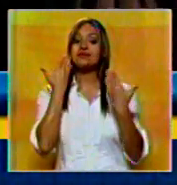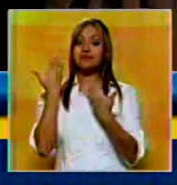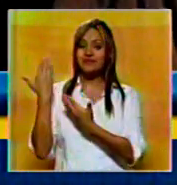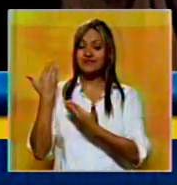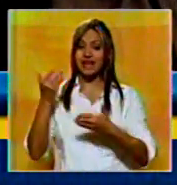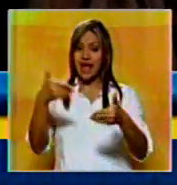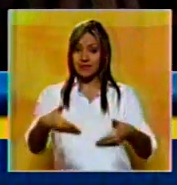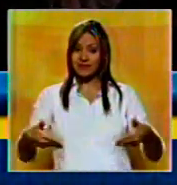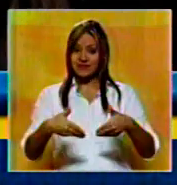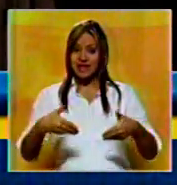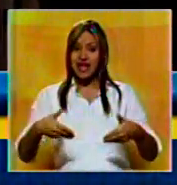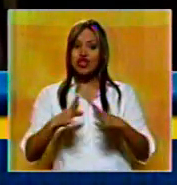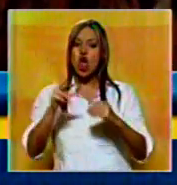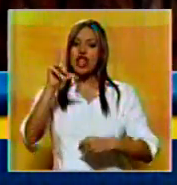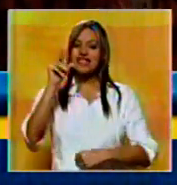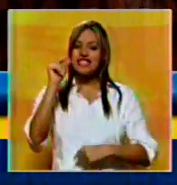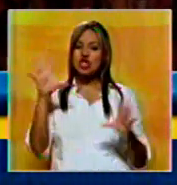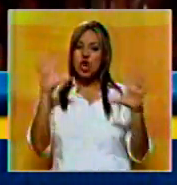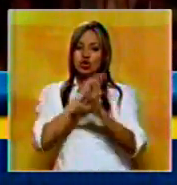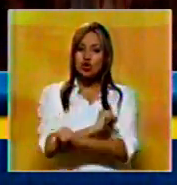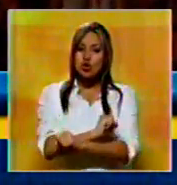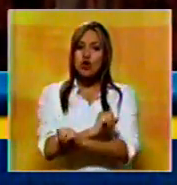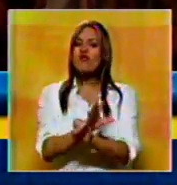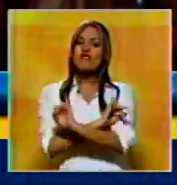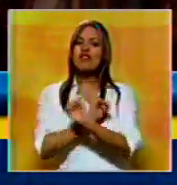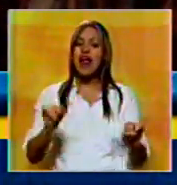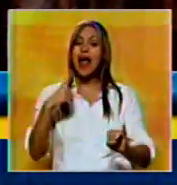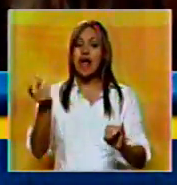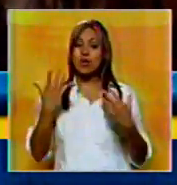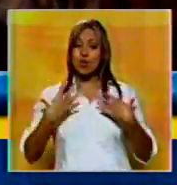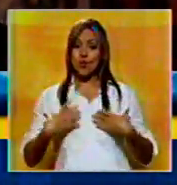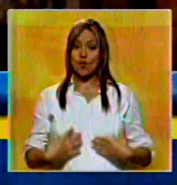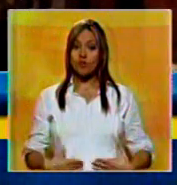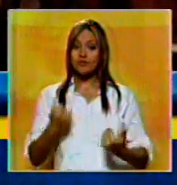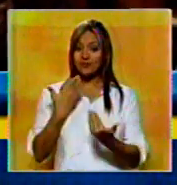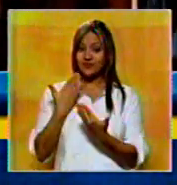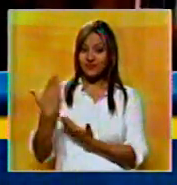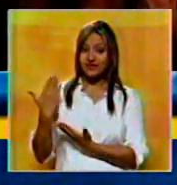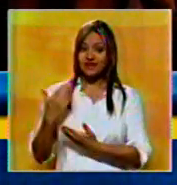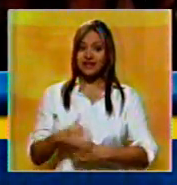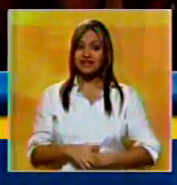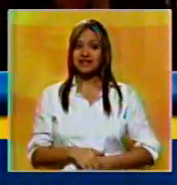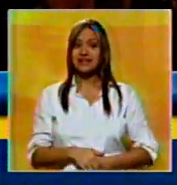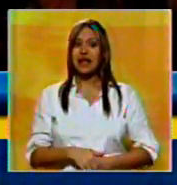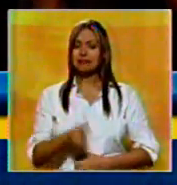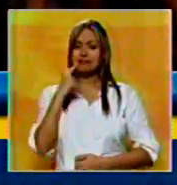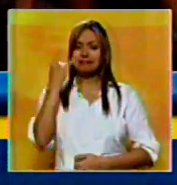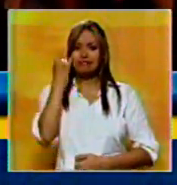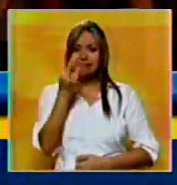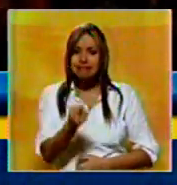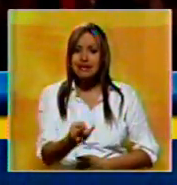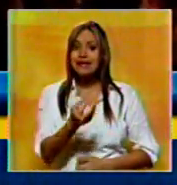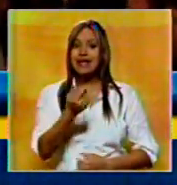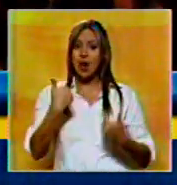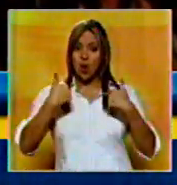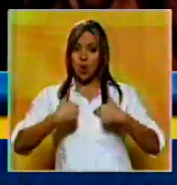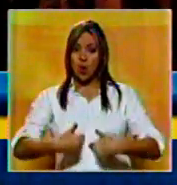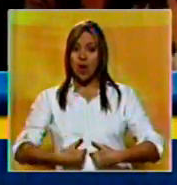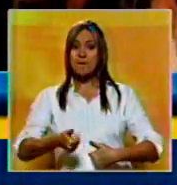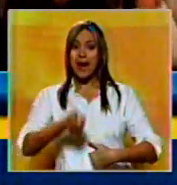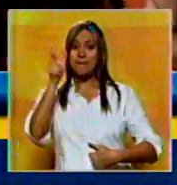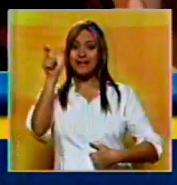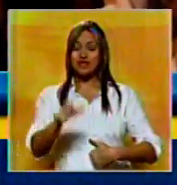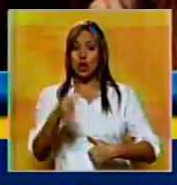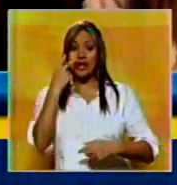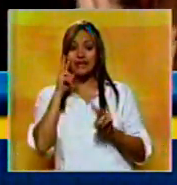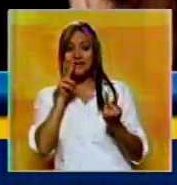cuartos, todo en grises oscuros, y cerró con un ajustado vestido y escote de vértigo que levantó a los centenares